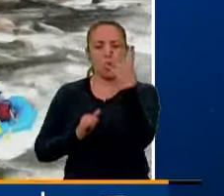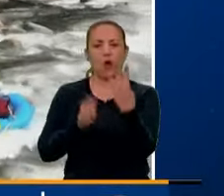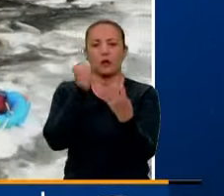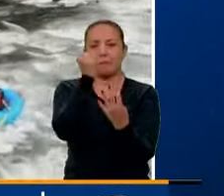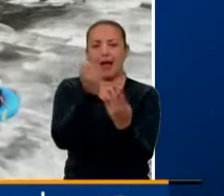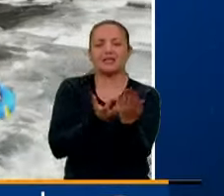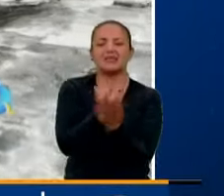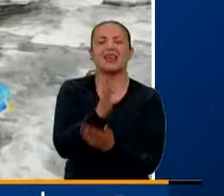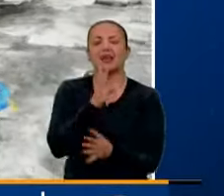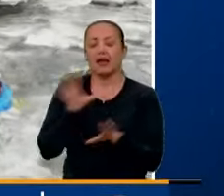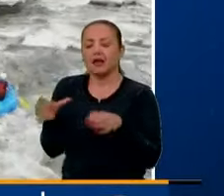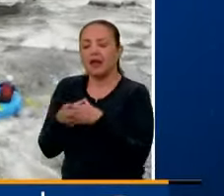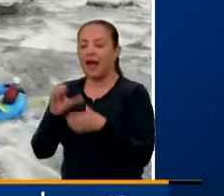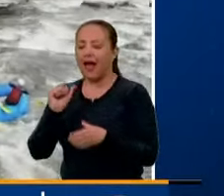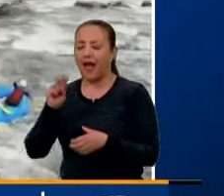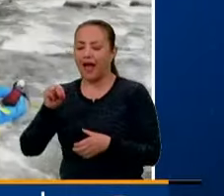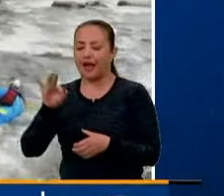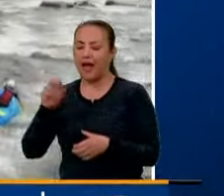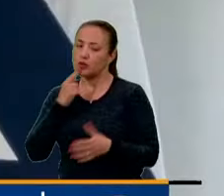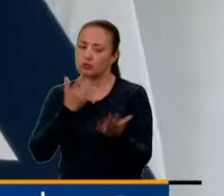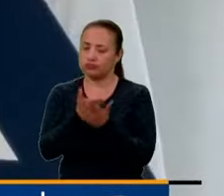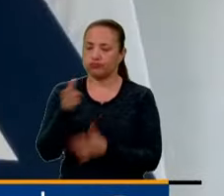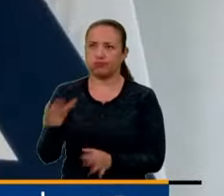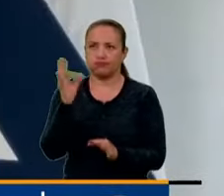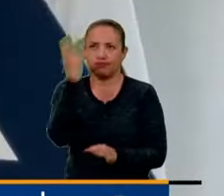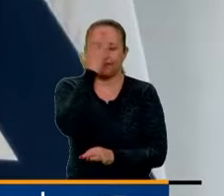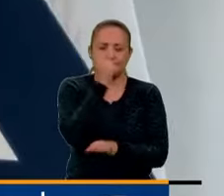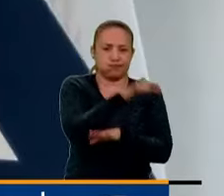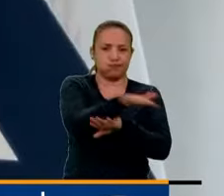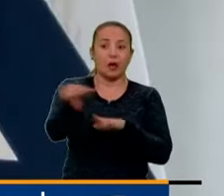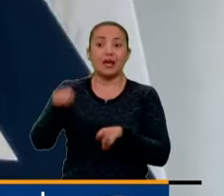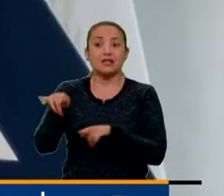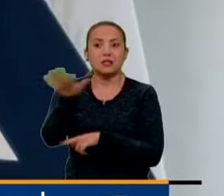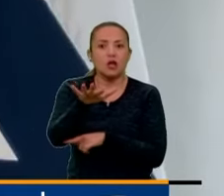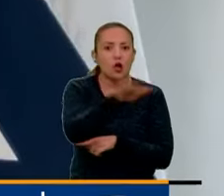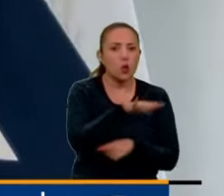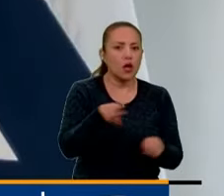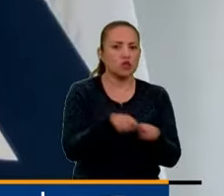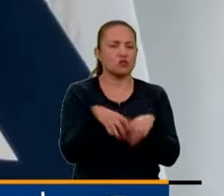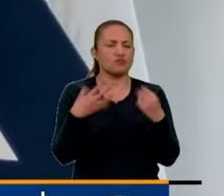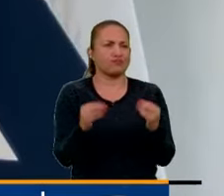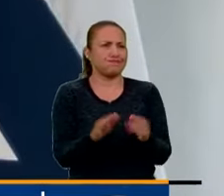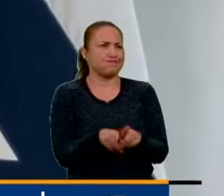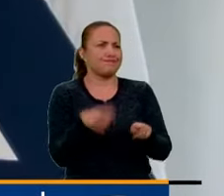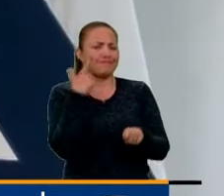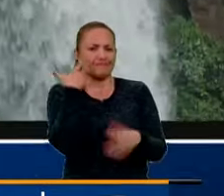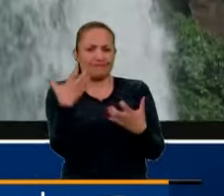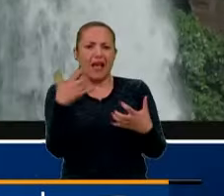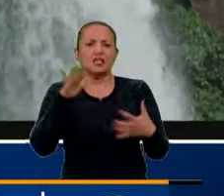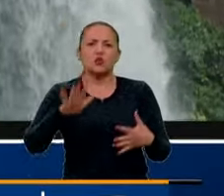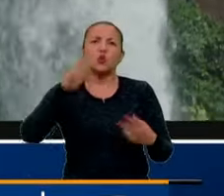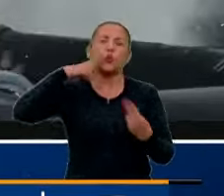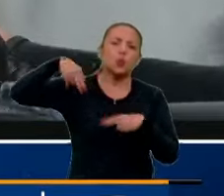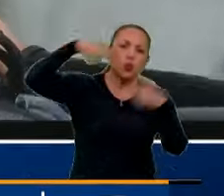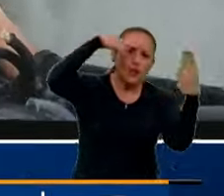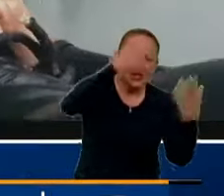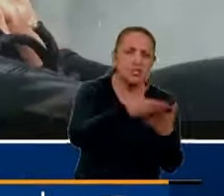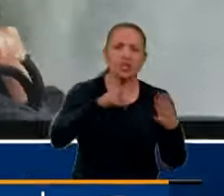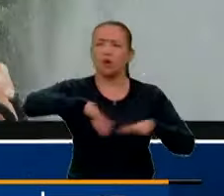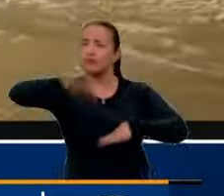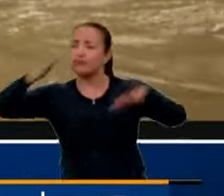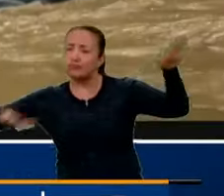por ANATO verdaderos paraísos. Lugares con potencial turístico, de paisajes increíbles, hermosos